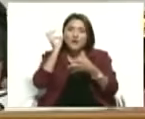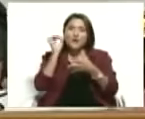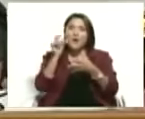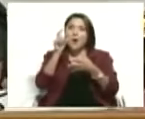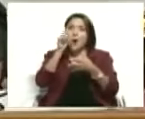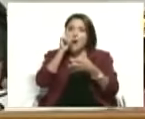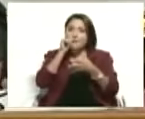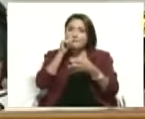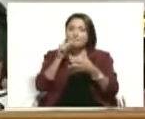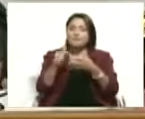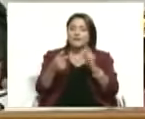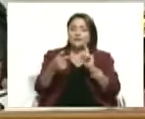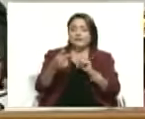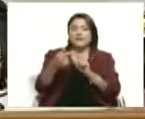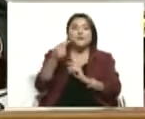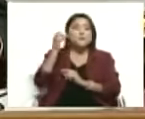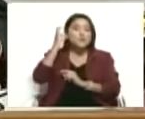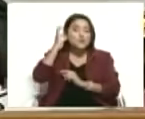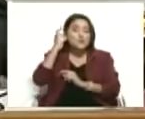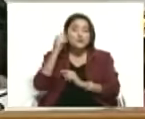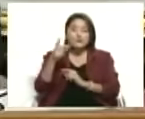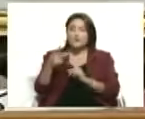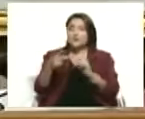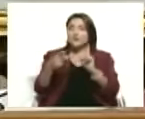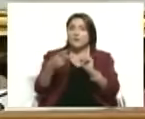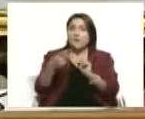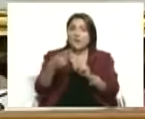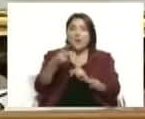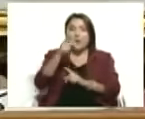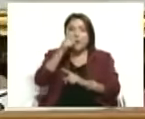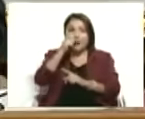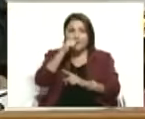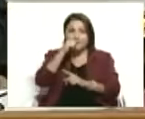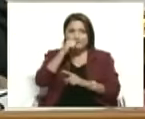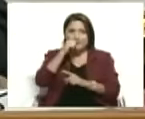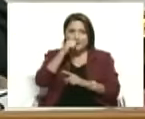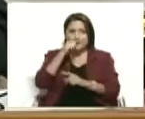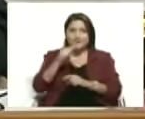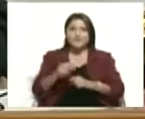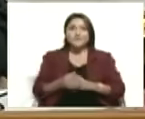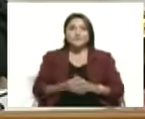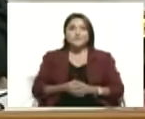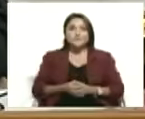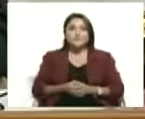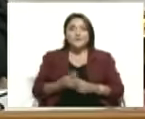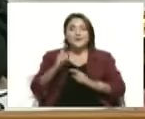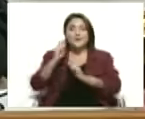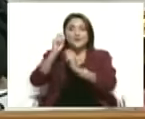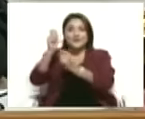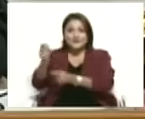la diputada Angelita Mayo y el diputado Alfonso Campos Jesurún.